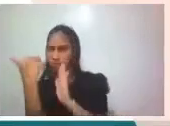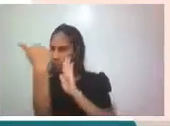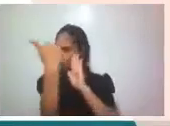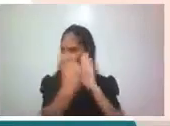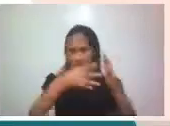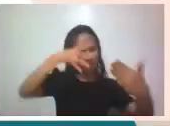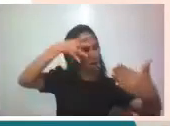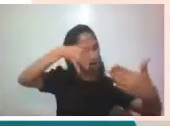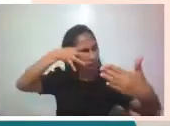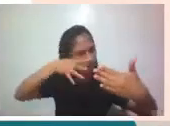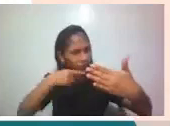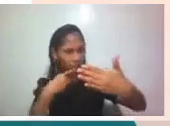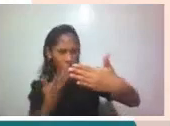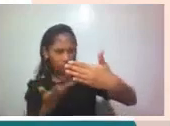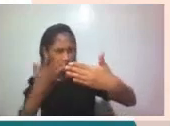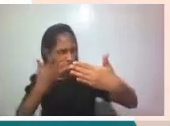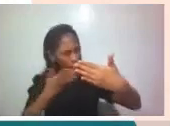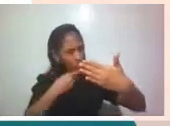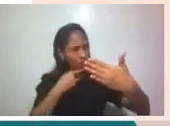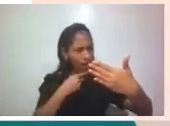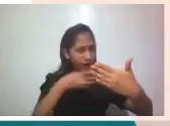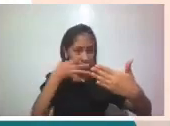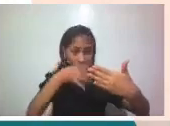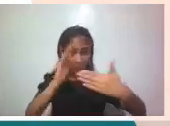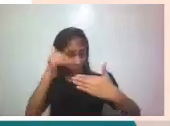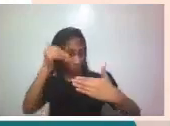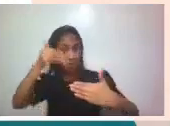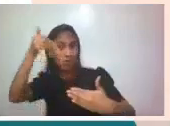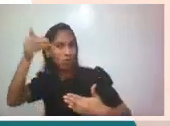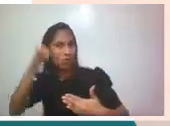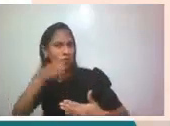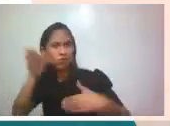evaluación de los resultados para plantear las próximas acciones.